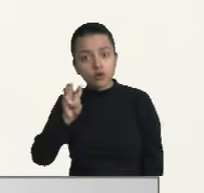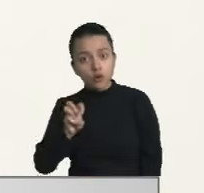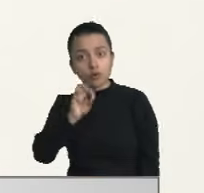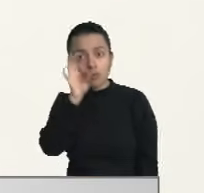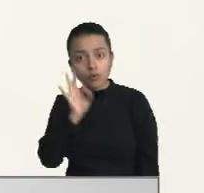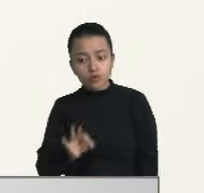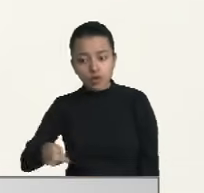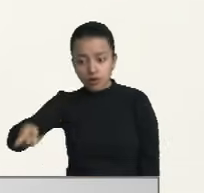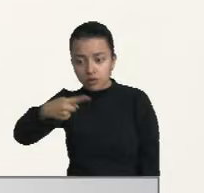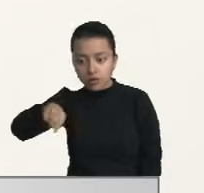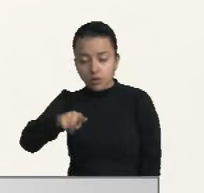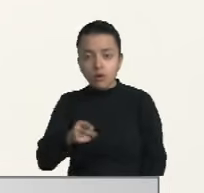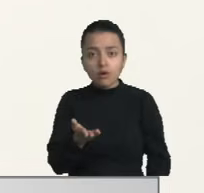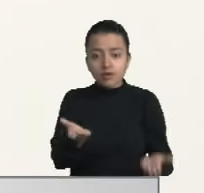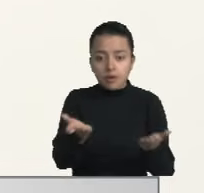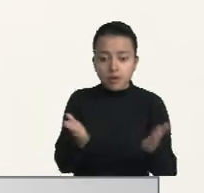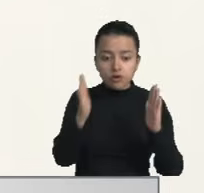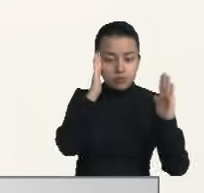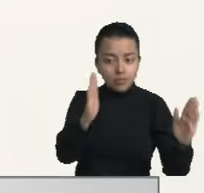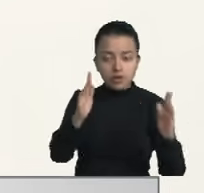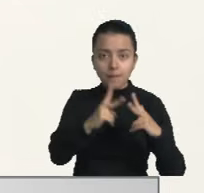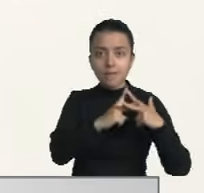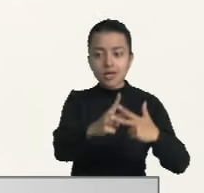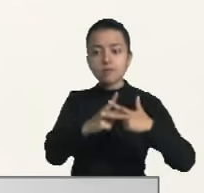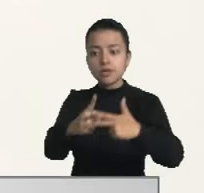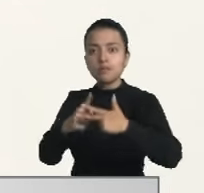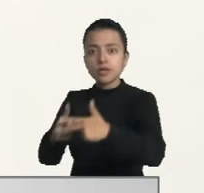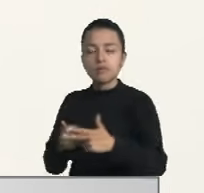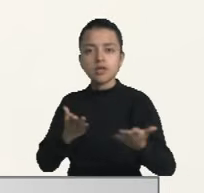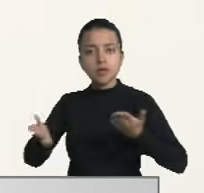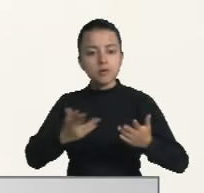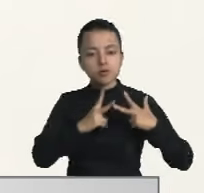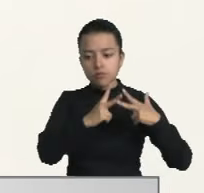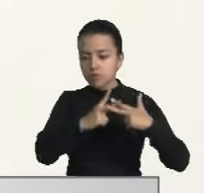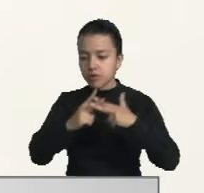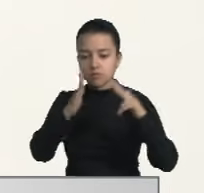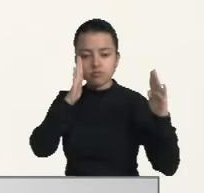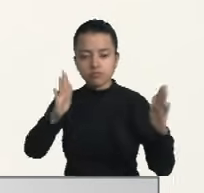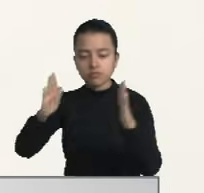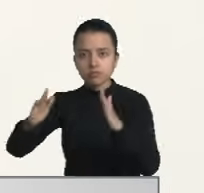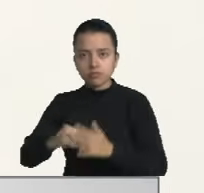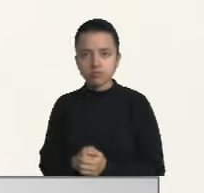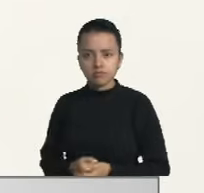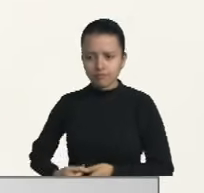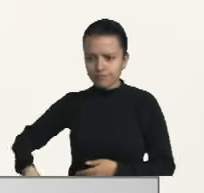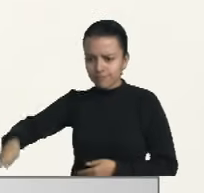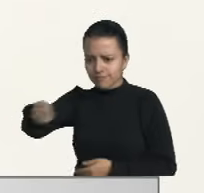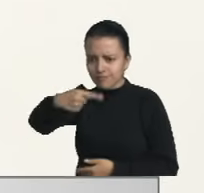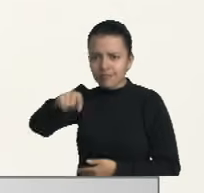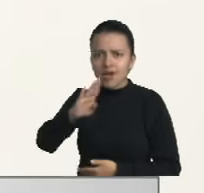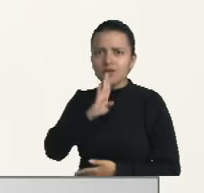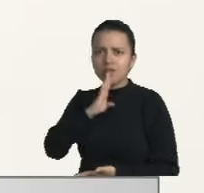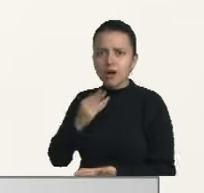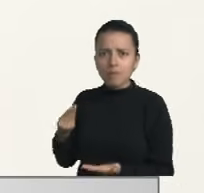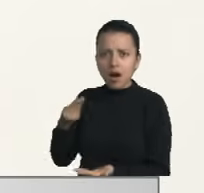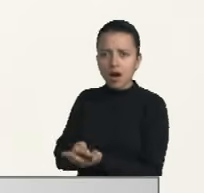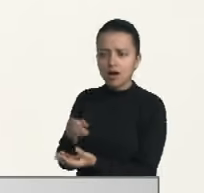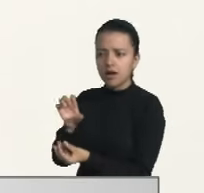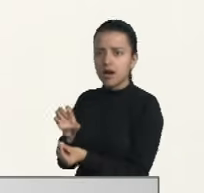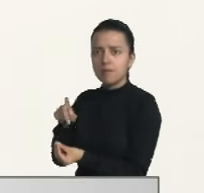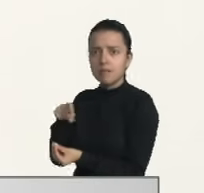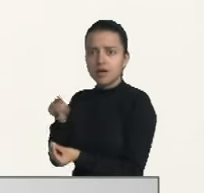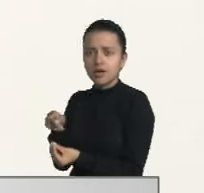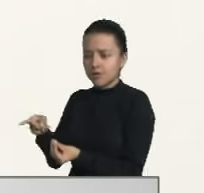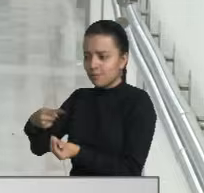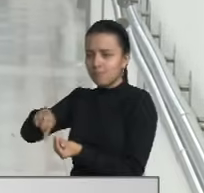han facturado sobre los que se han gastado para prestar servicios de salud, no logran ni pagar sus trabajadores ni